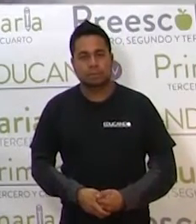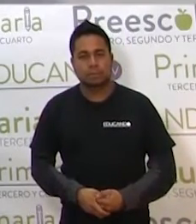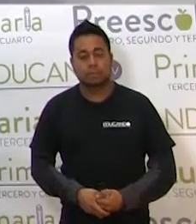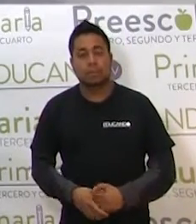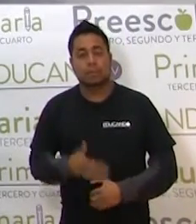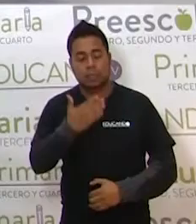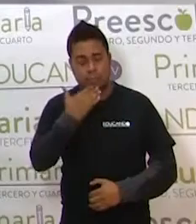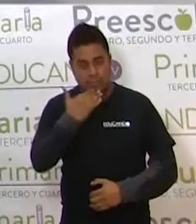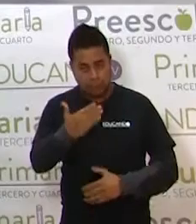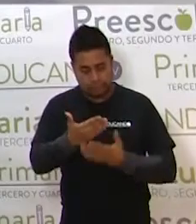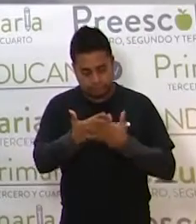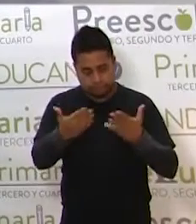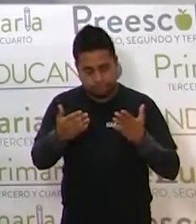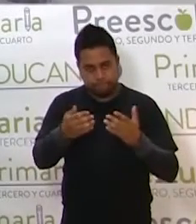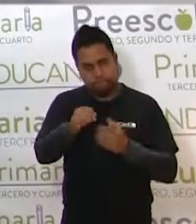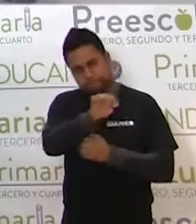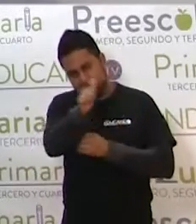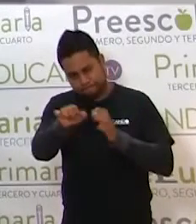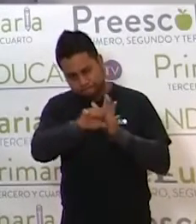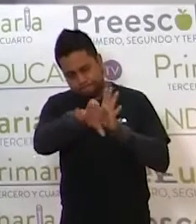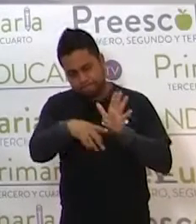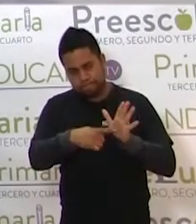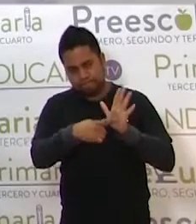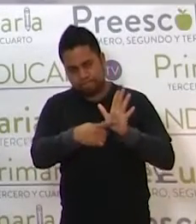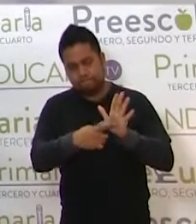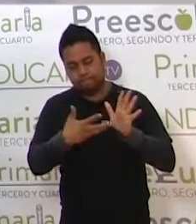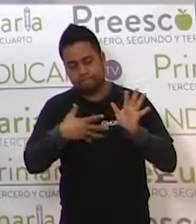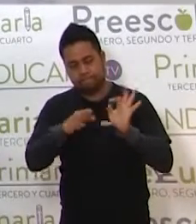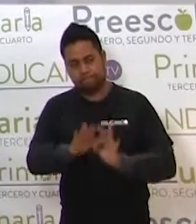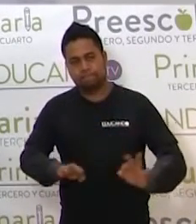vamos con otro ejemplo importante